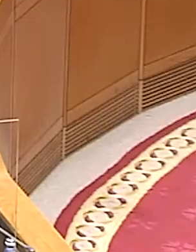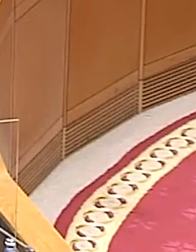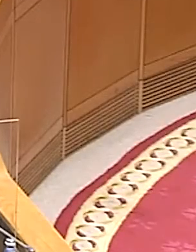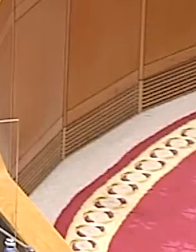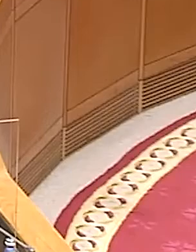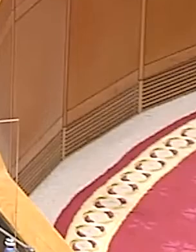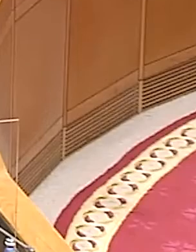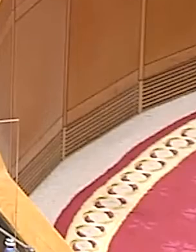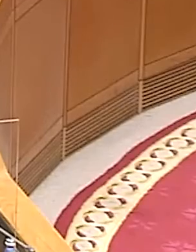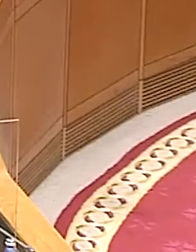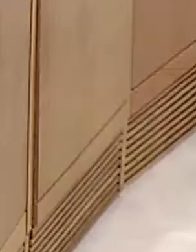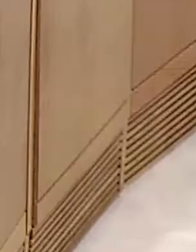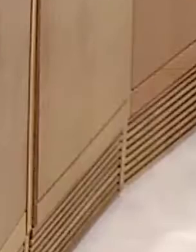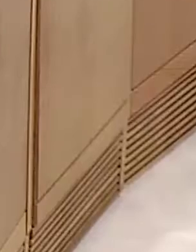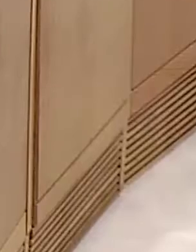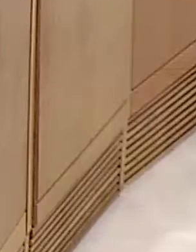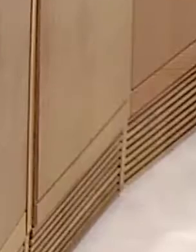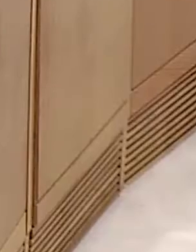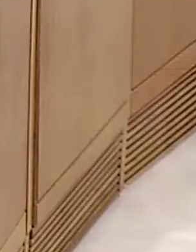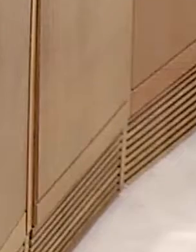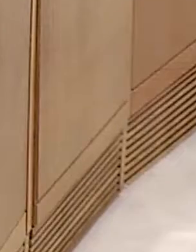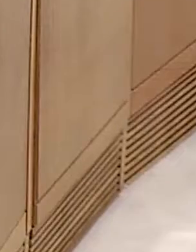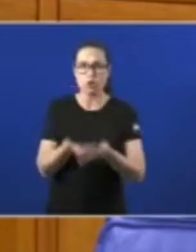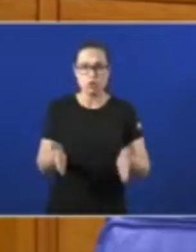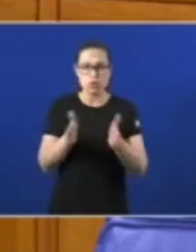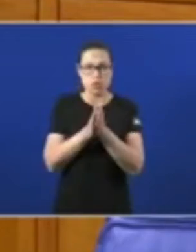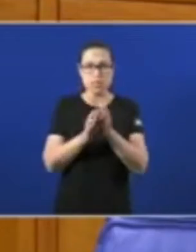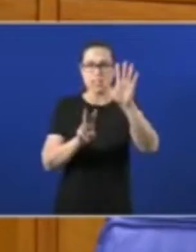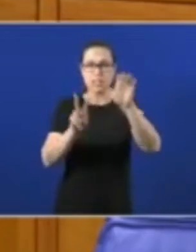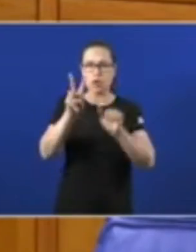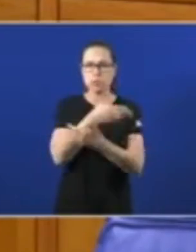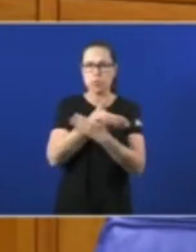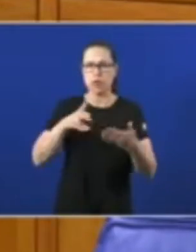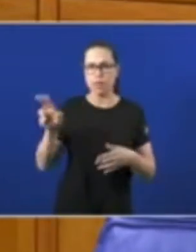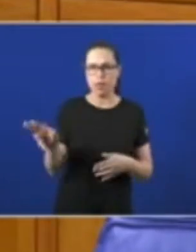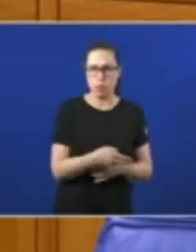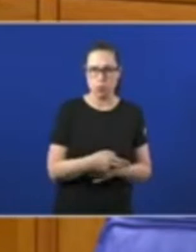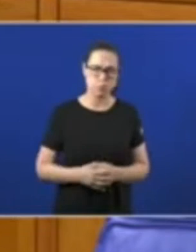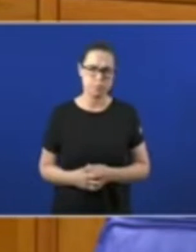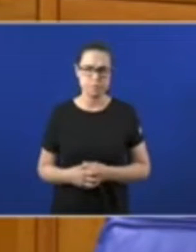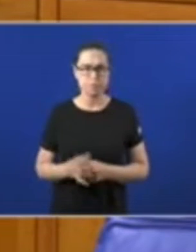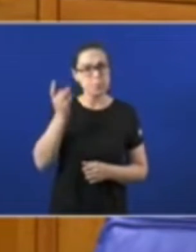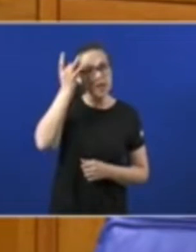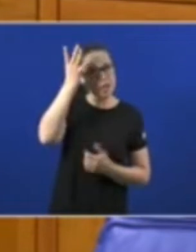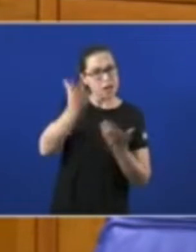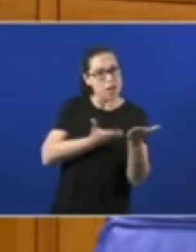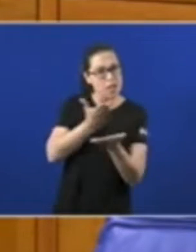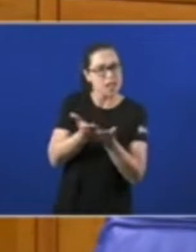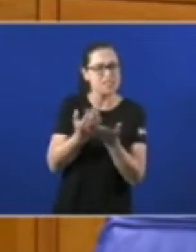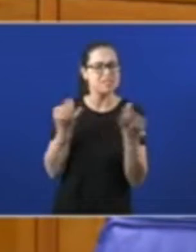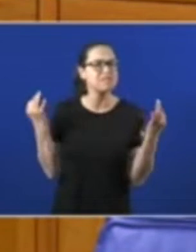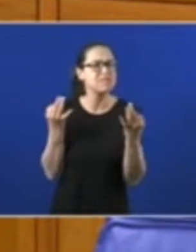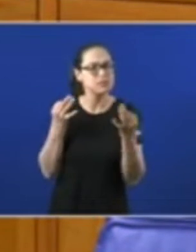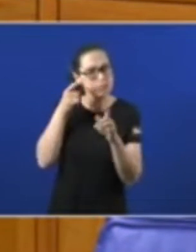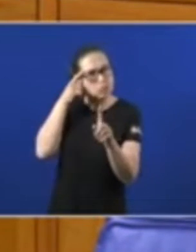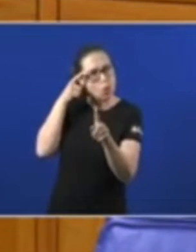por un valor de má de 72 millón de euros con esta iniciativa o que pretendemos aproveitar o máximo